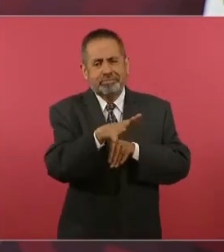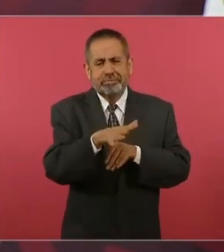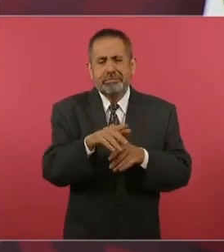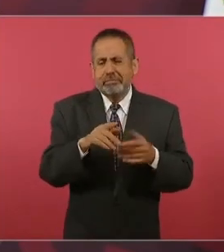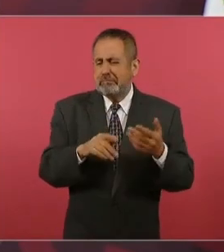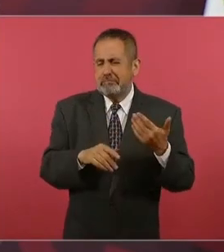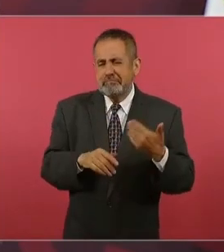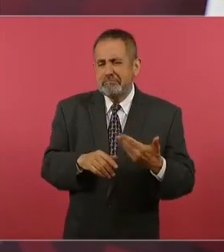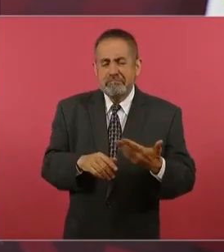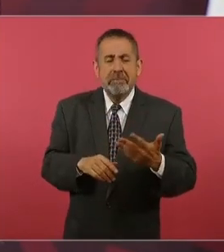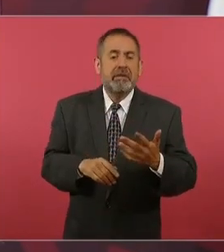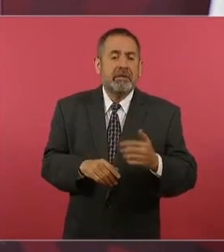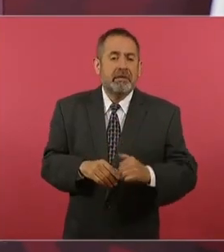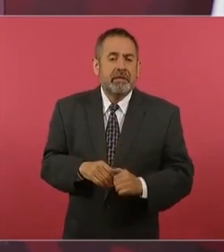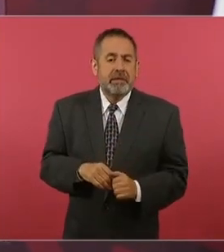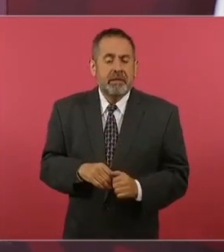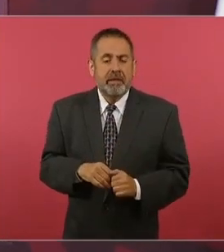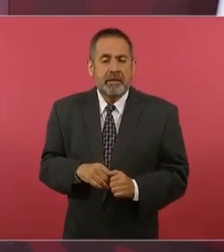más el